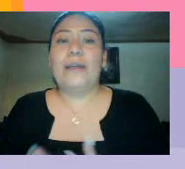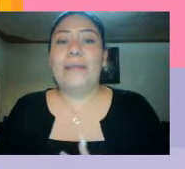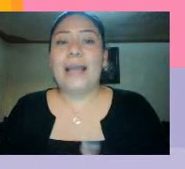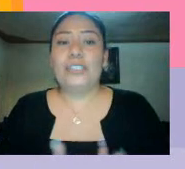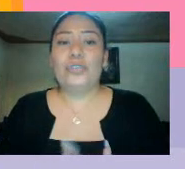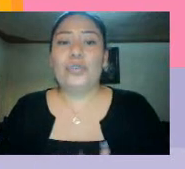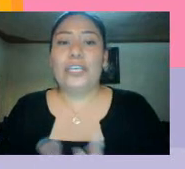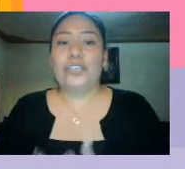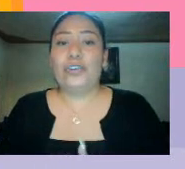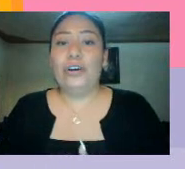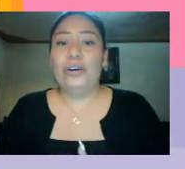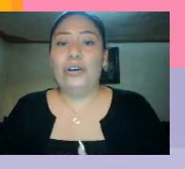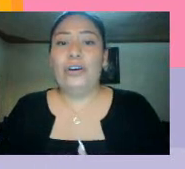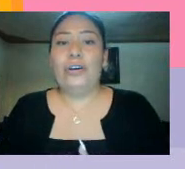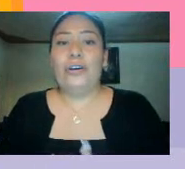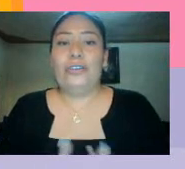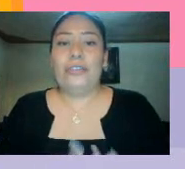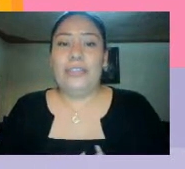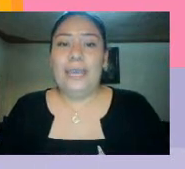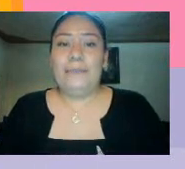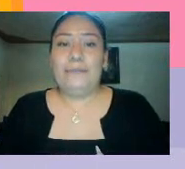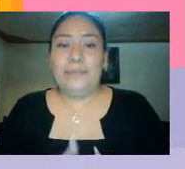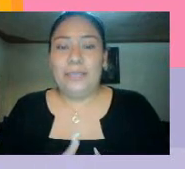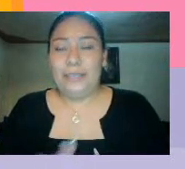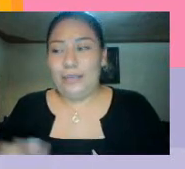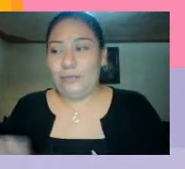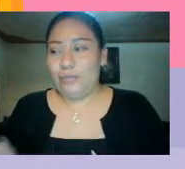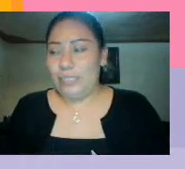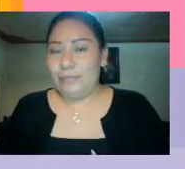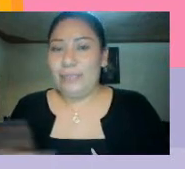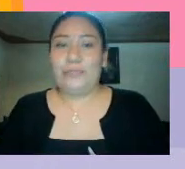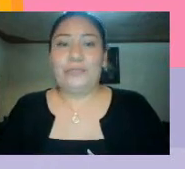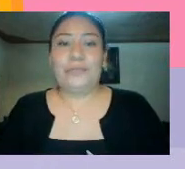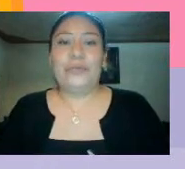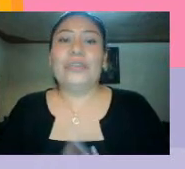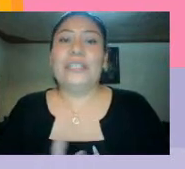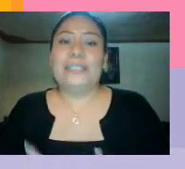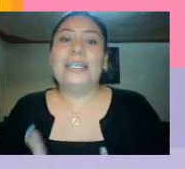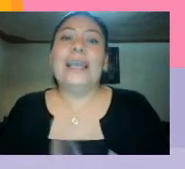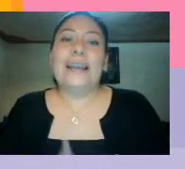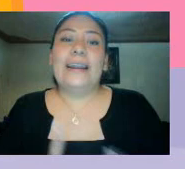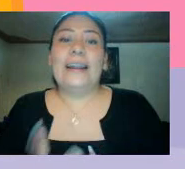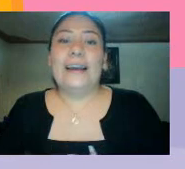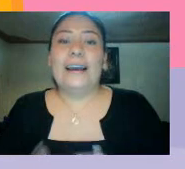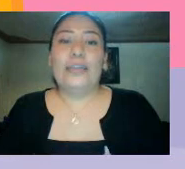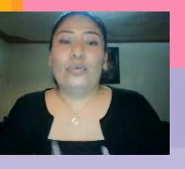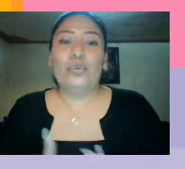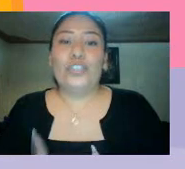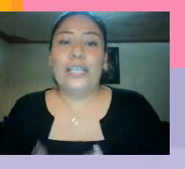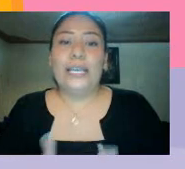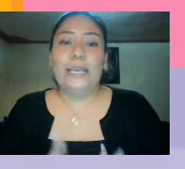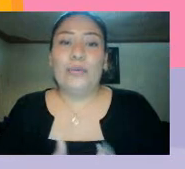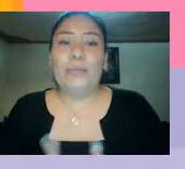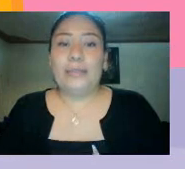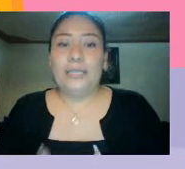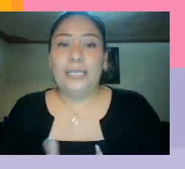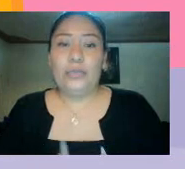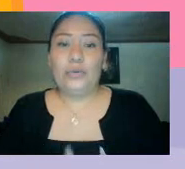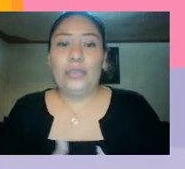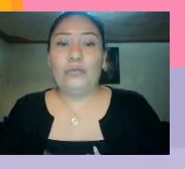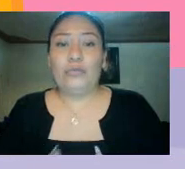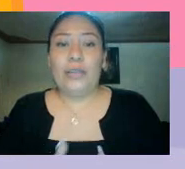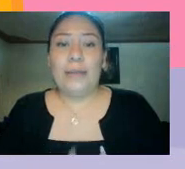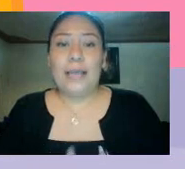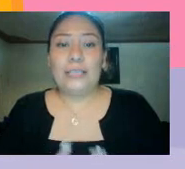dame un abrazo que yo te... Y tenemos el espacio. Otra vez. Naranja dulce, limón